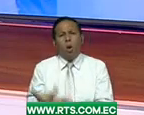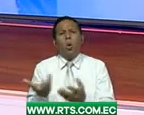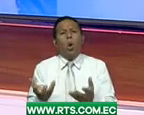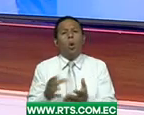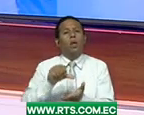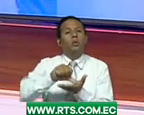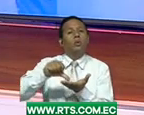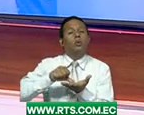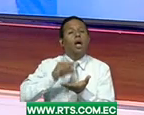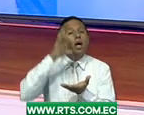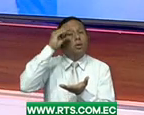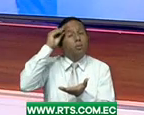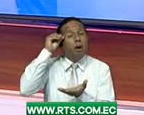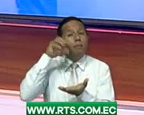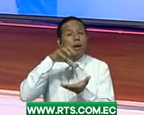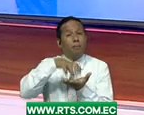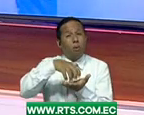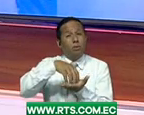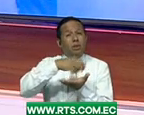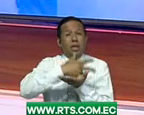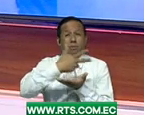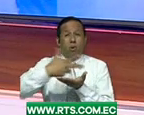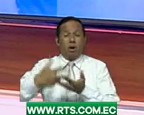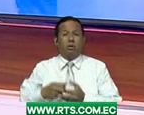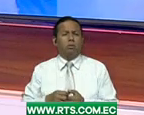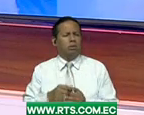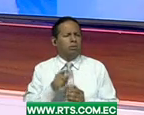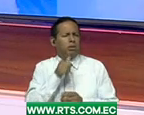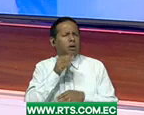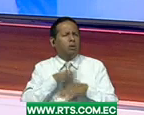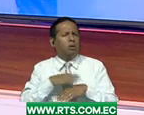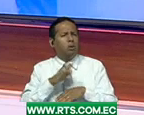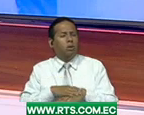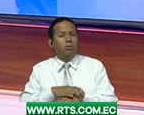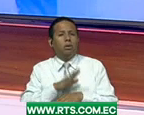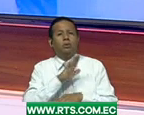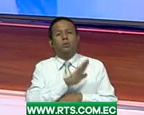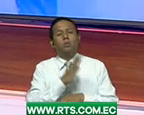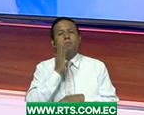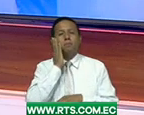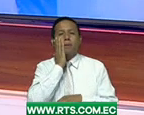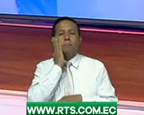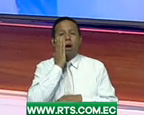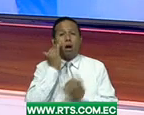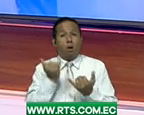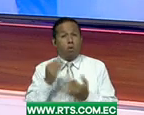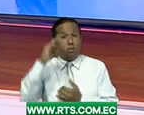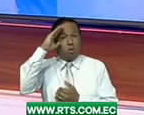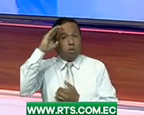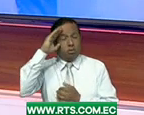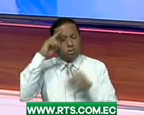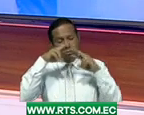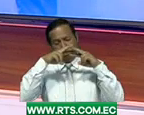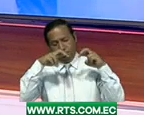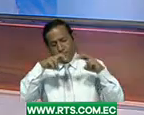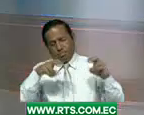ciudad de Riobamba, eso en la provincia de Chimborazo. La principal sospechosa es su madre, la DINASEC investiga este caso.